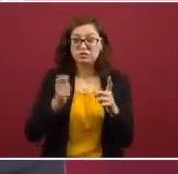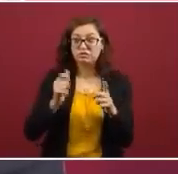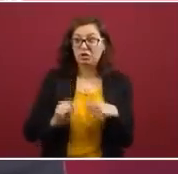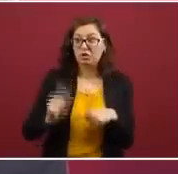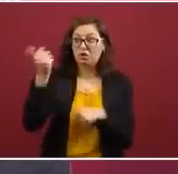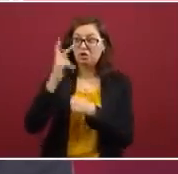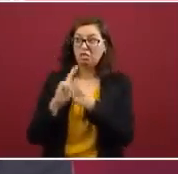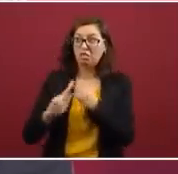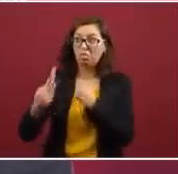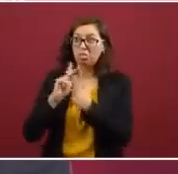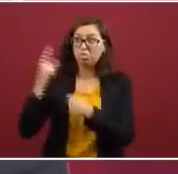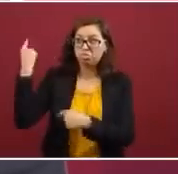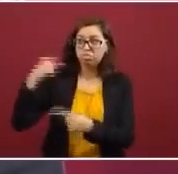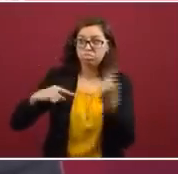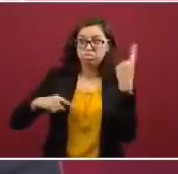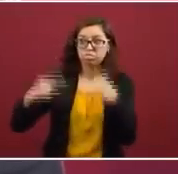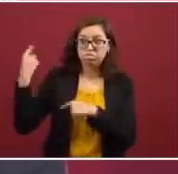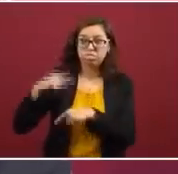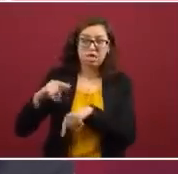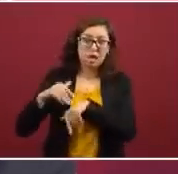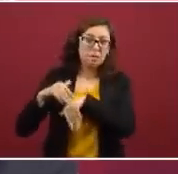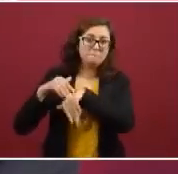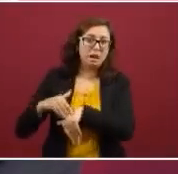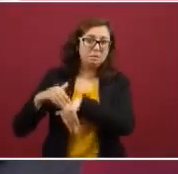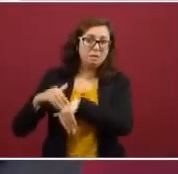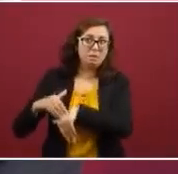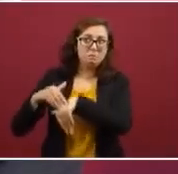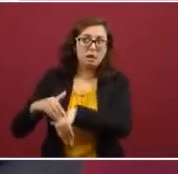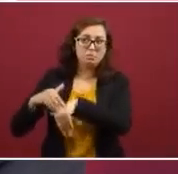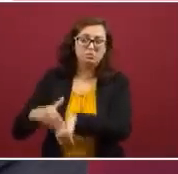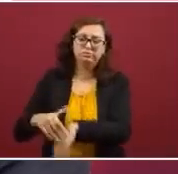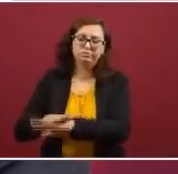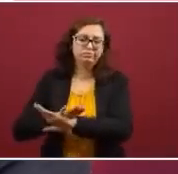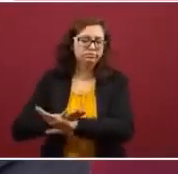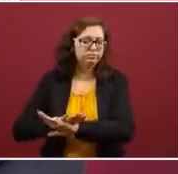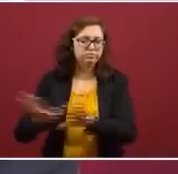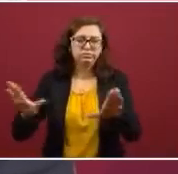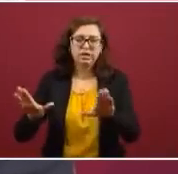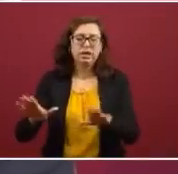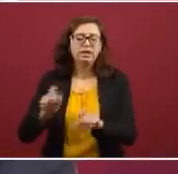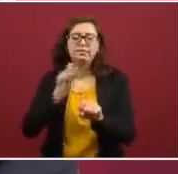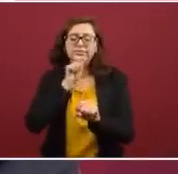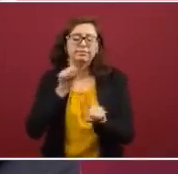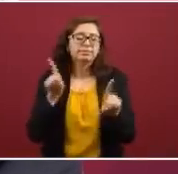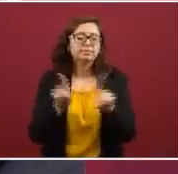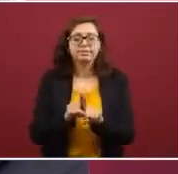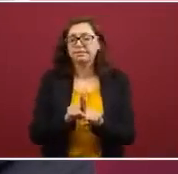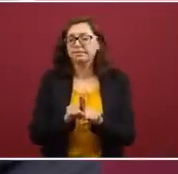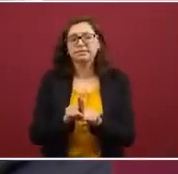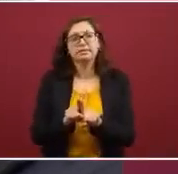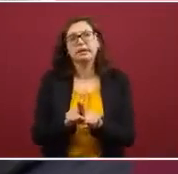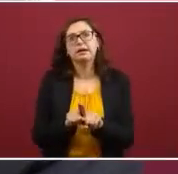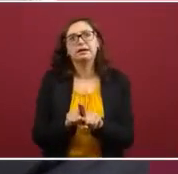impuestas desde el extranjero, ni es una agenda